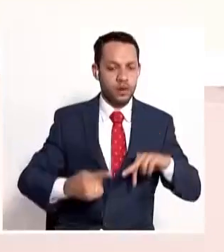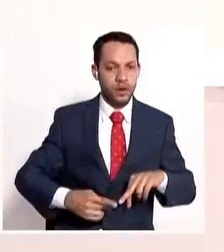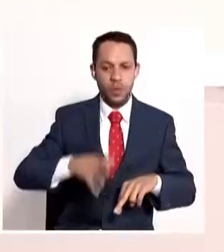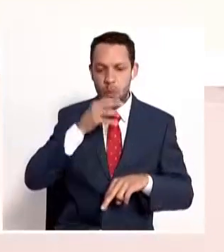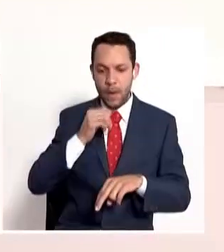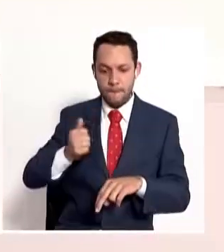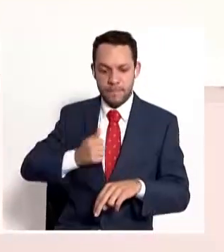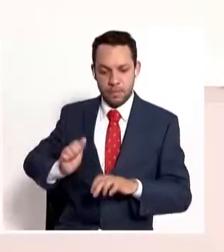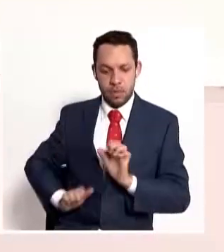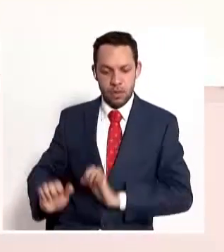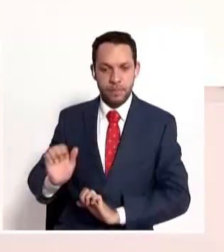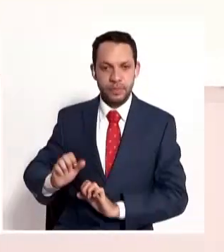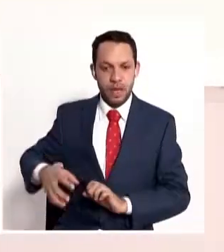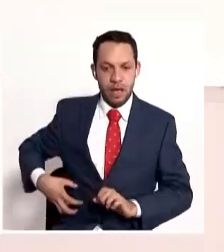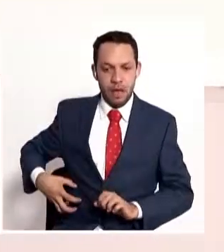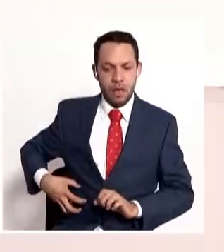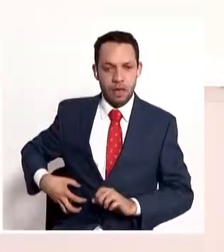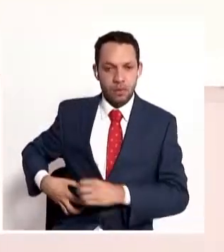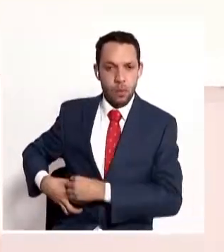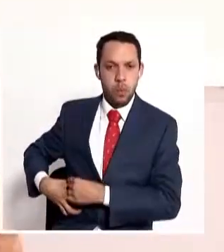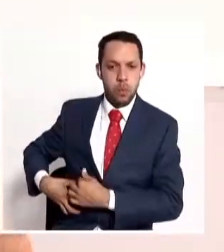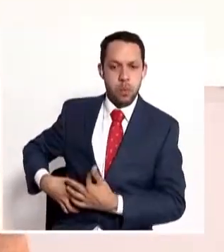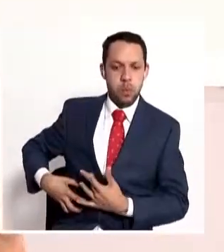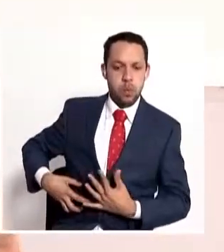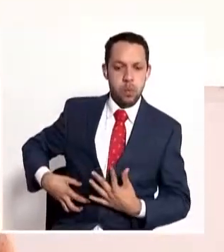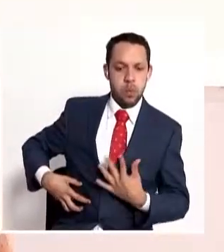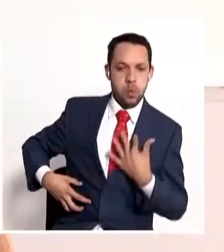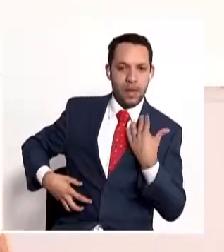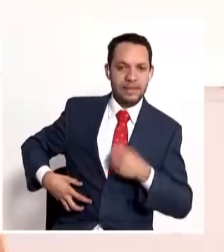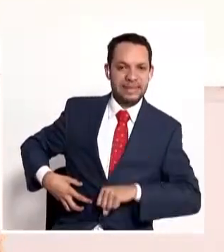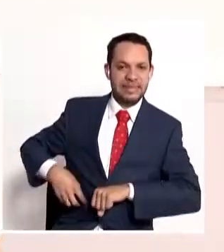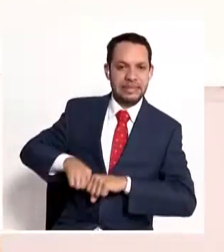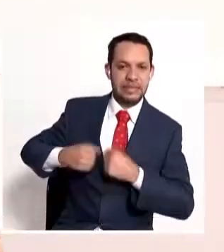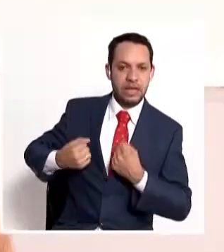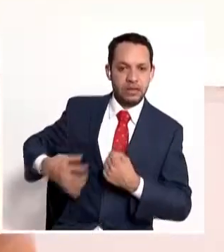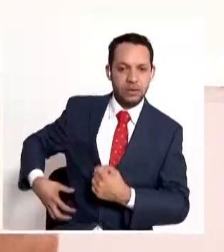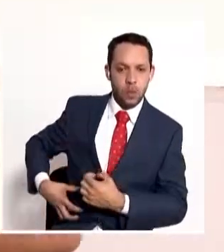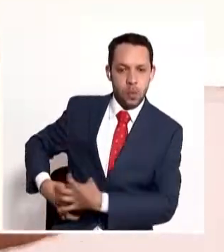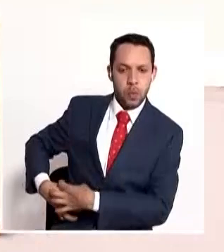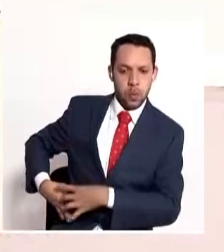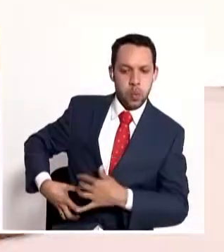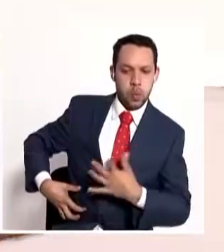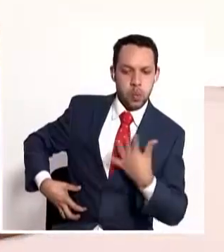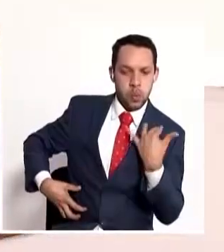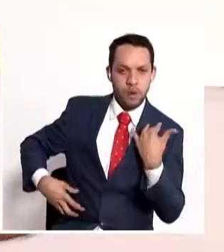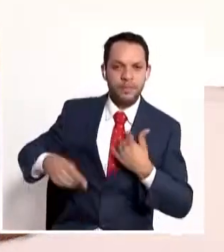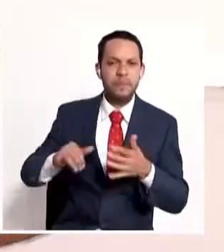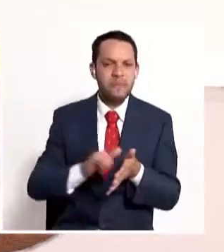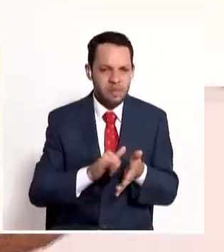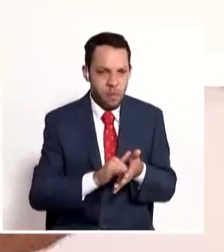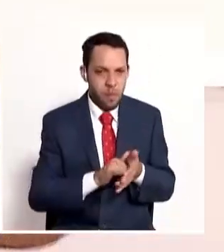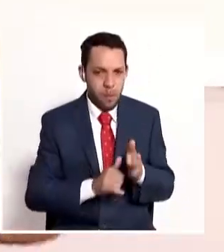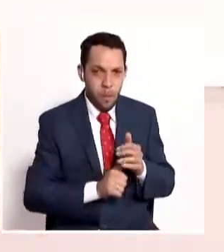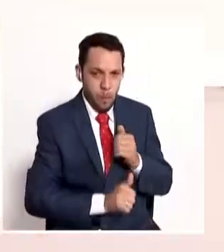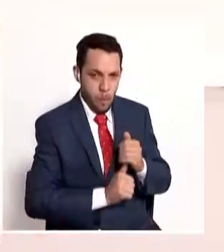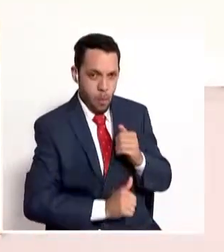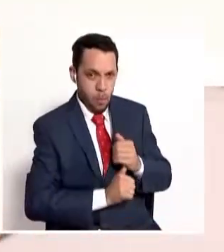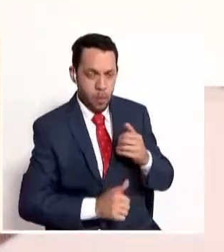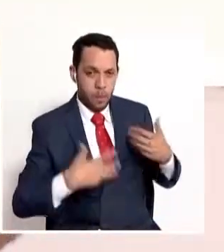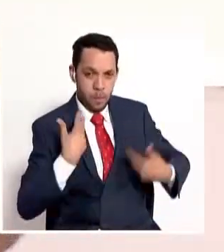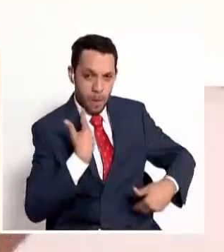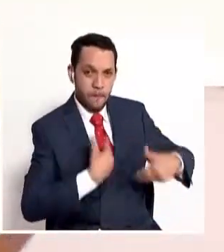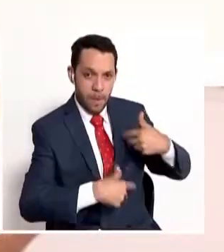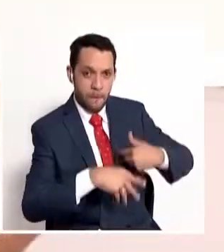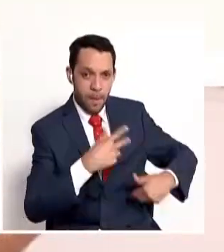desechos así como decía el doctor antes free prosas si no es por vía rectal que se botan y se están explotando por vía renal